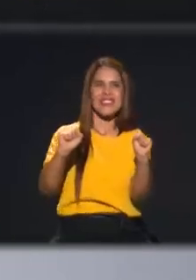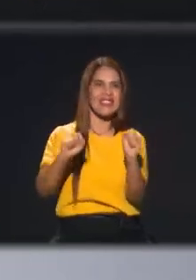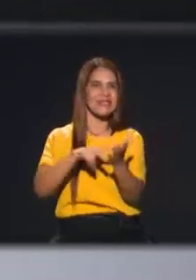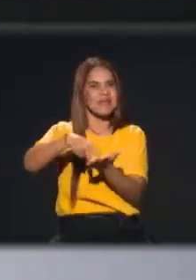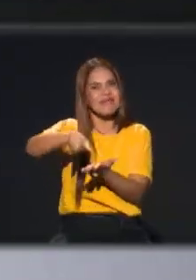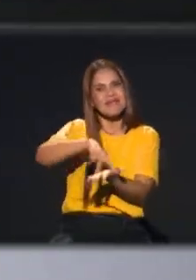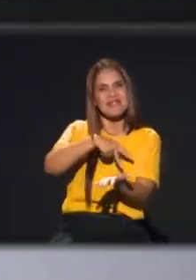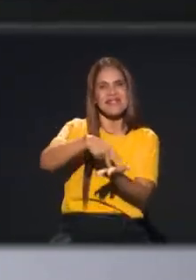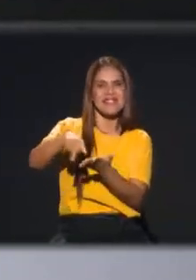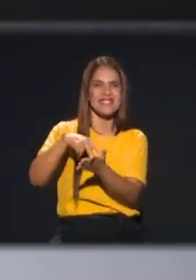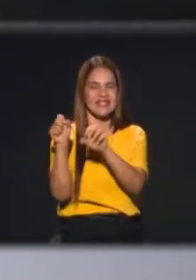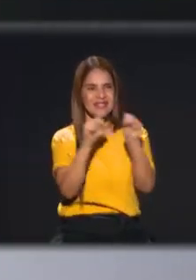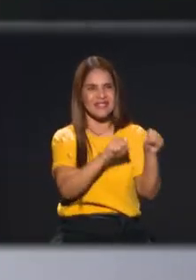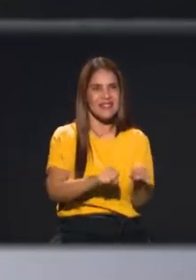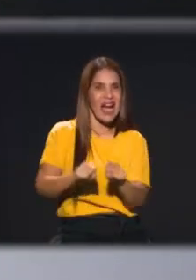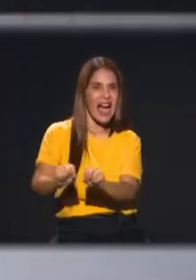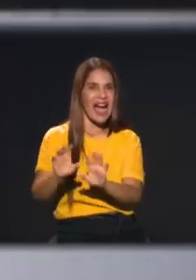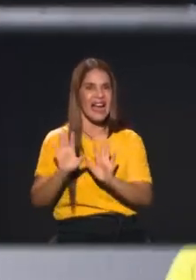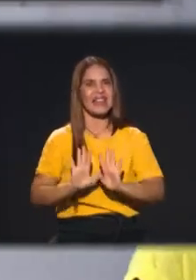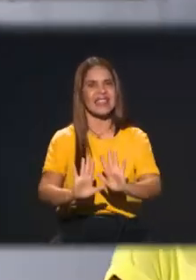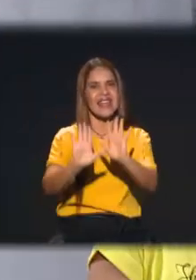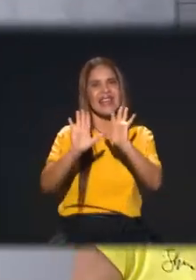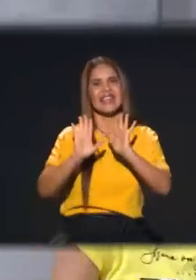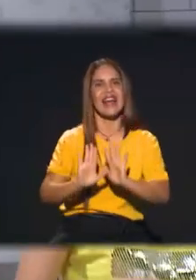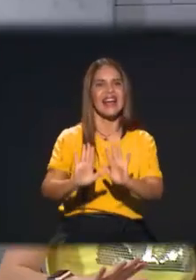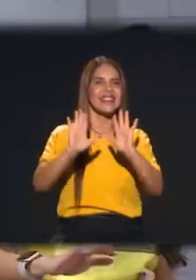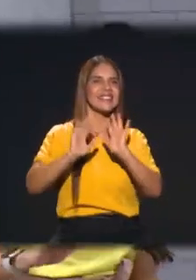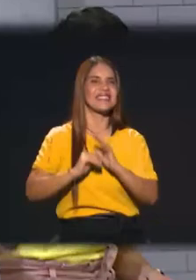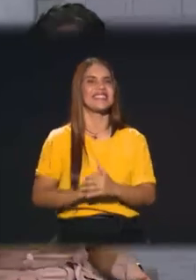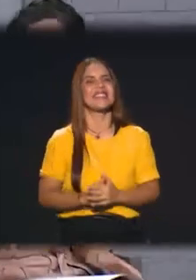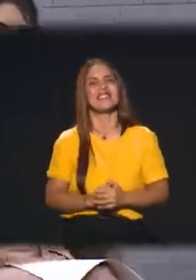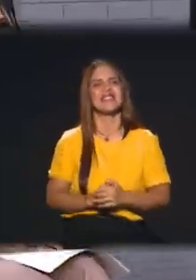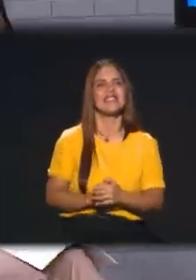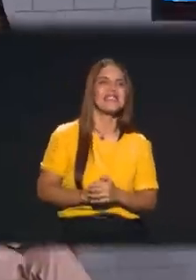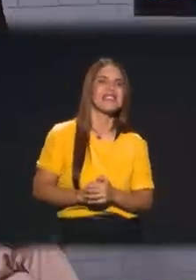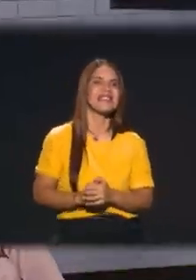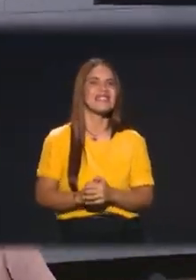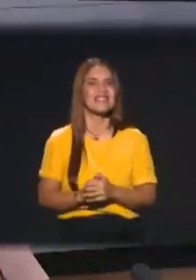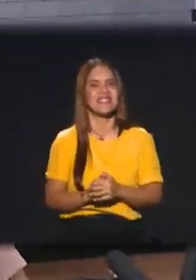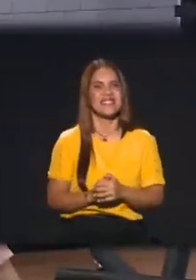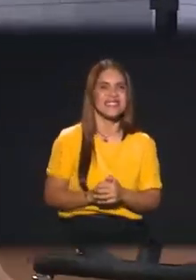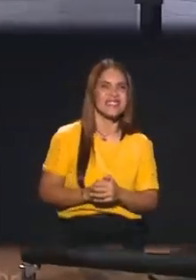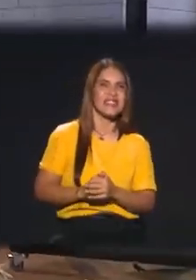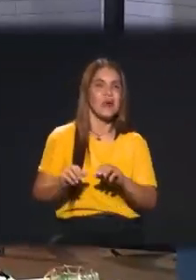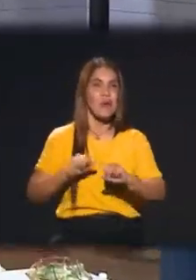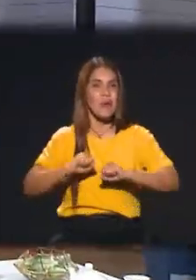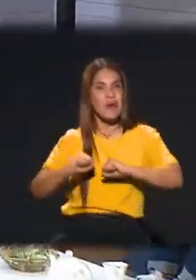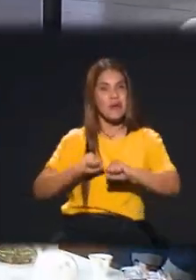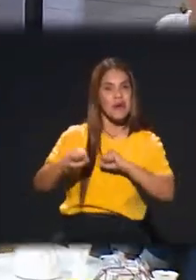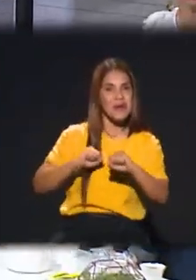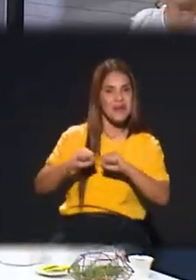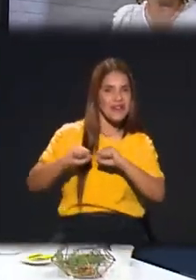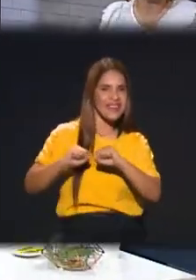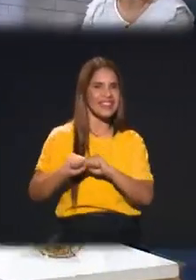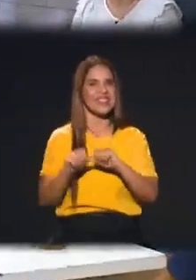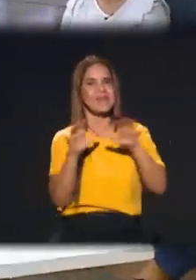se mueve, tiene movimiento y no hay quien la pare, ay, ay, ay, ay, ay, ay, muévelo, muévelo,